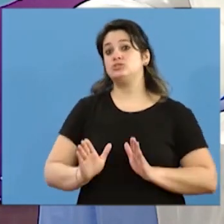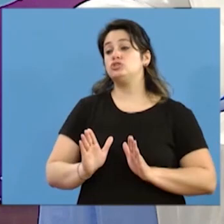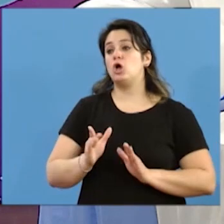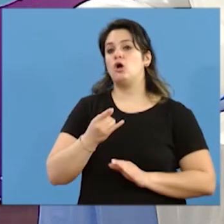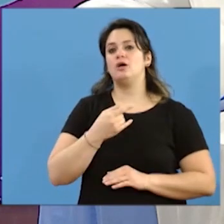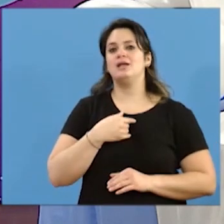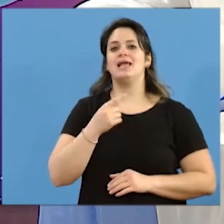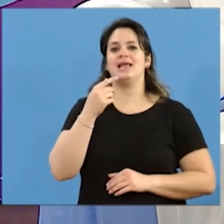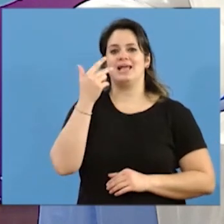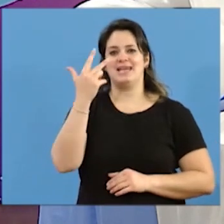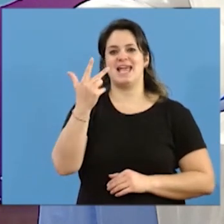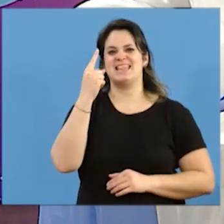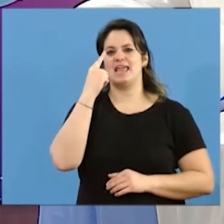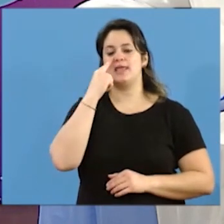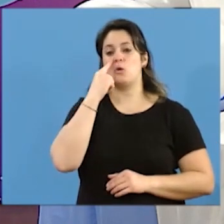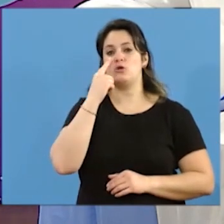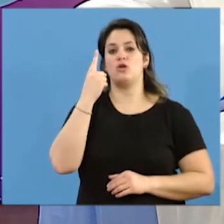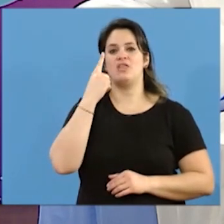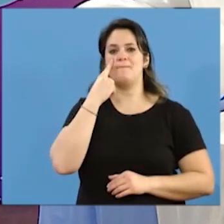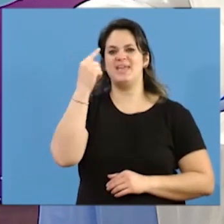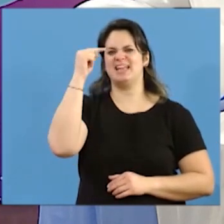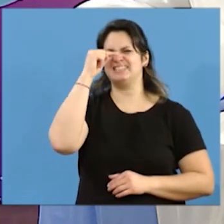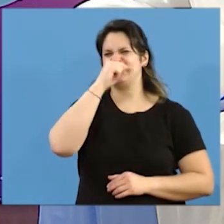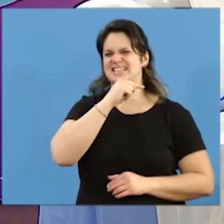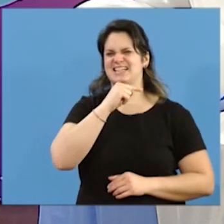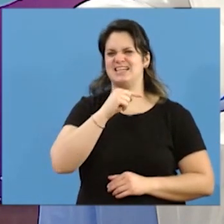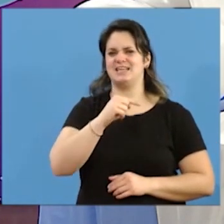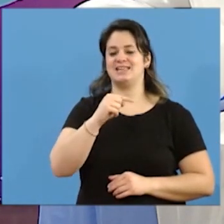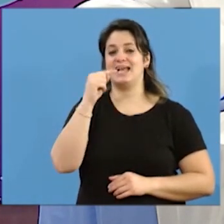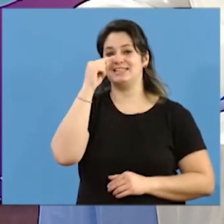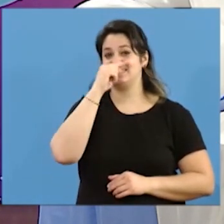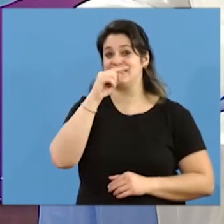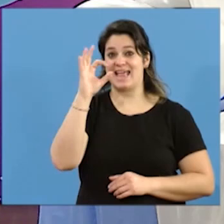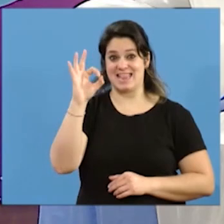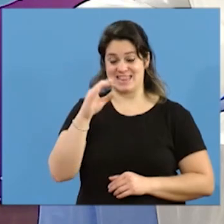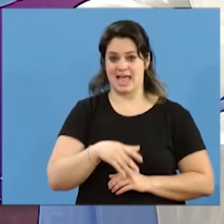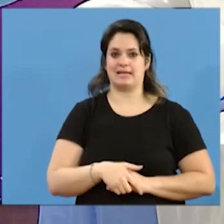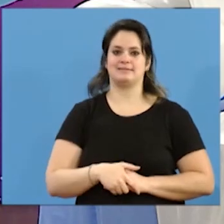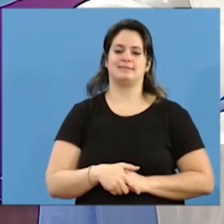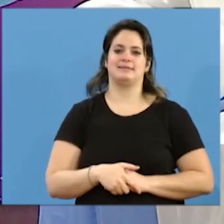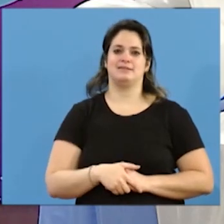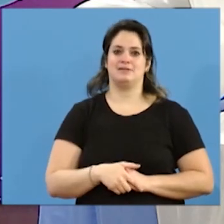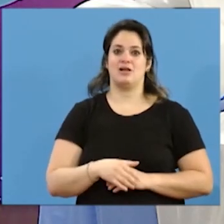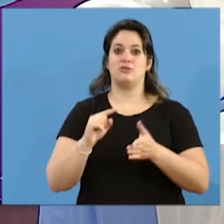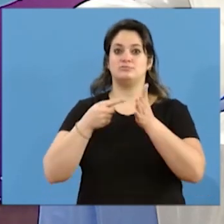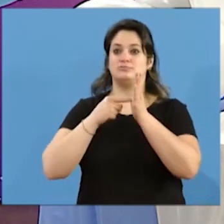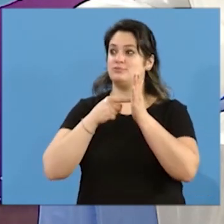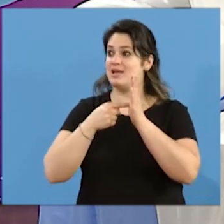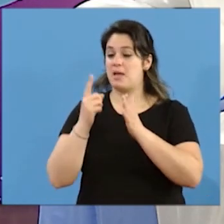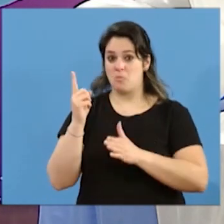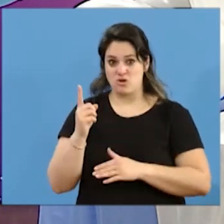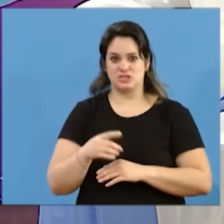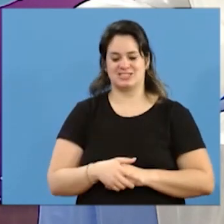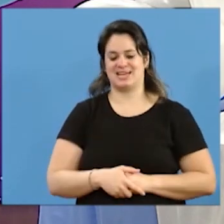el 3 de junio de 1770 en Buenos